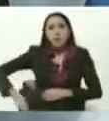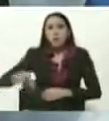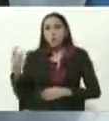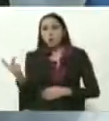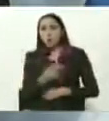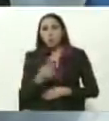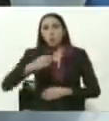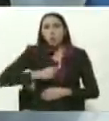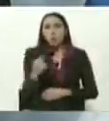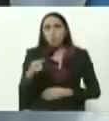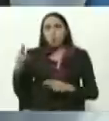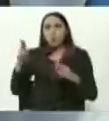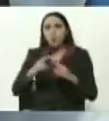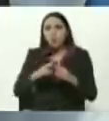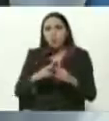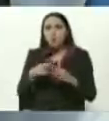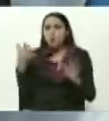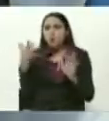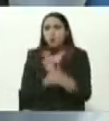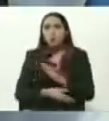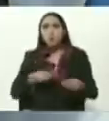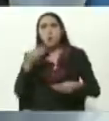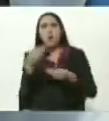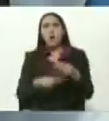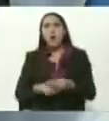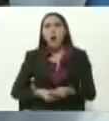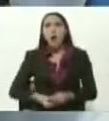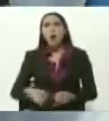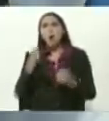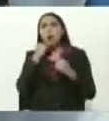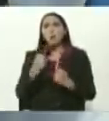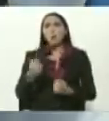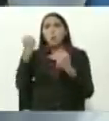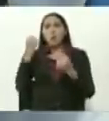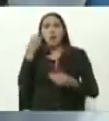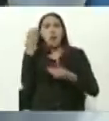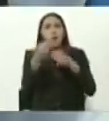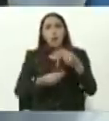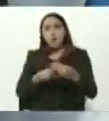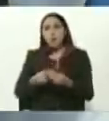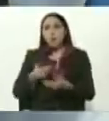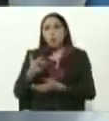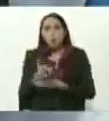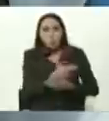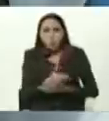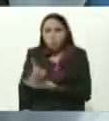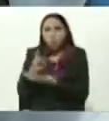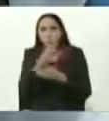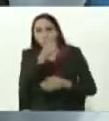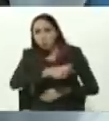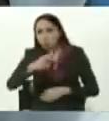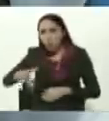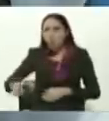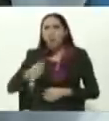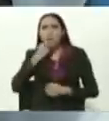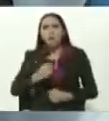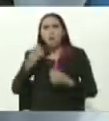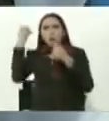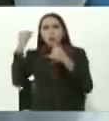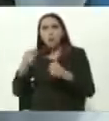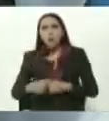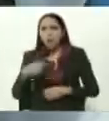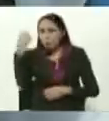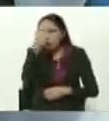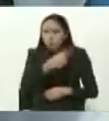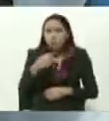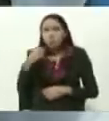del Estado Táchira que en el marco de una protesta accionaron sus escopetas contra los manifestantes, causando una lesión en el rostro